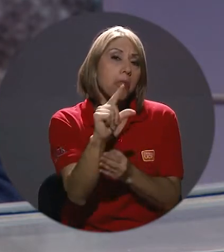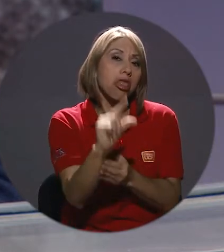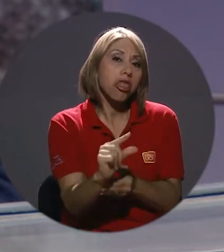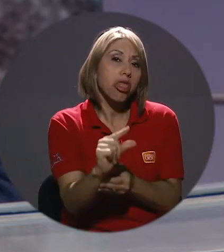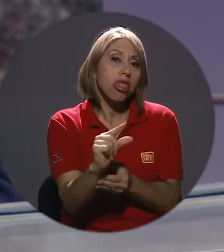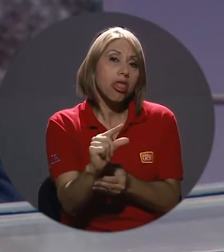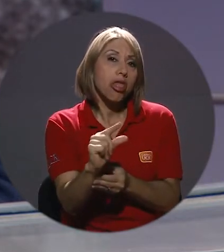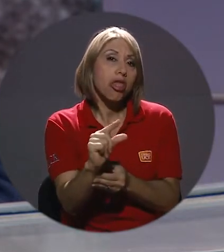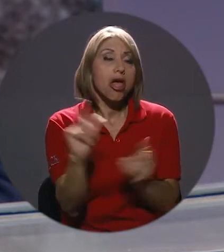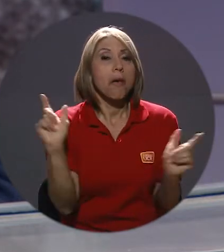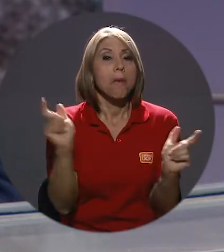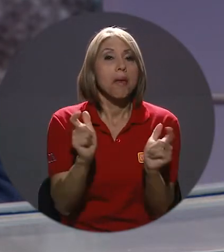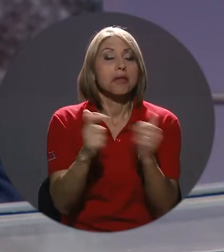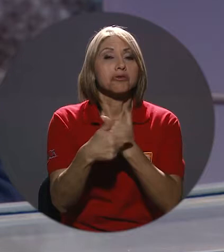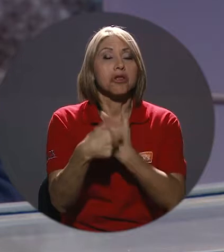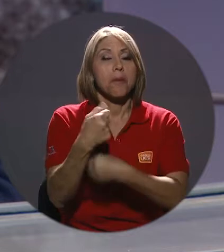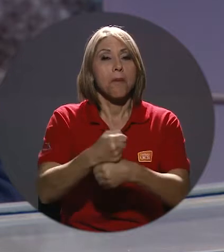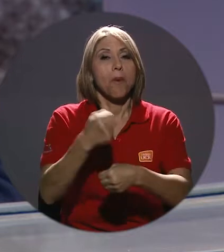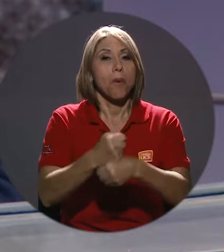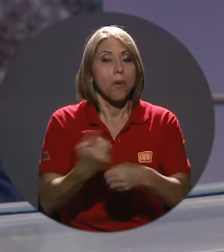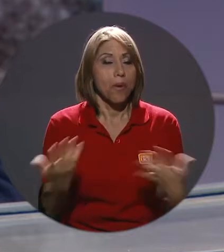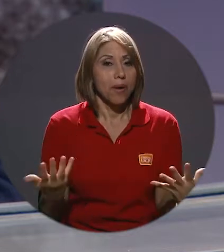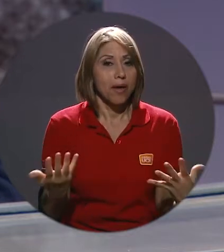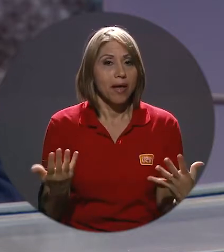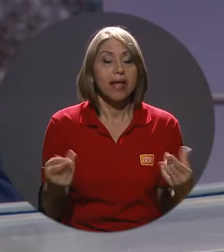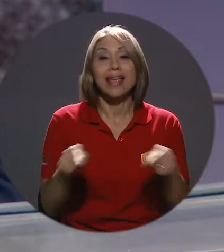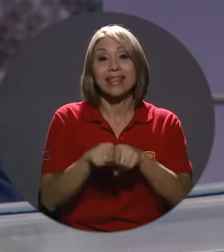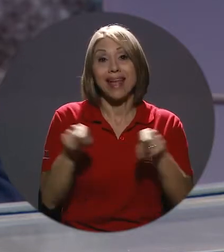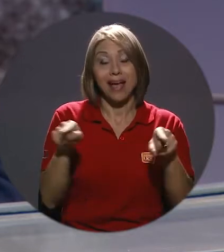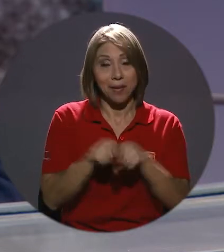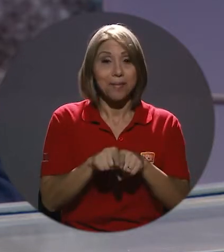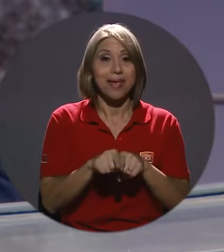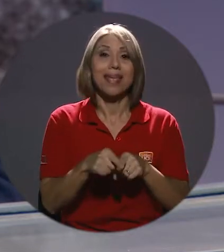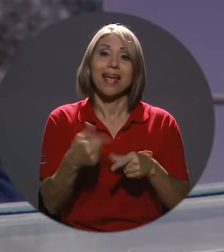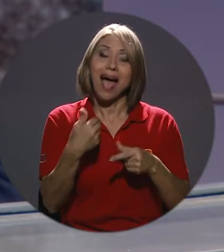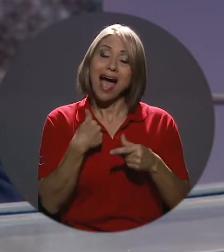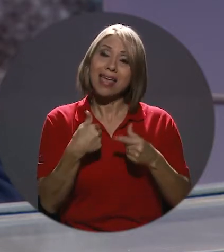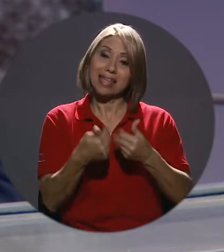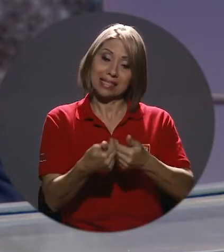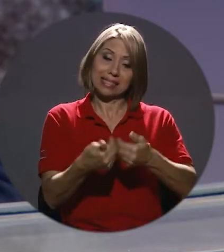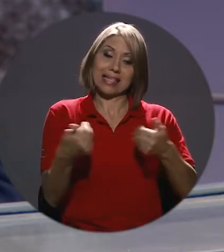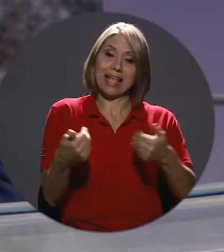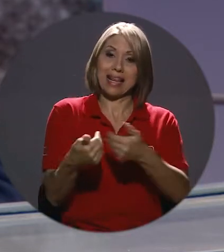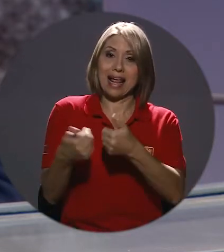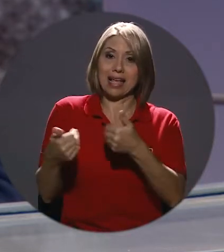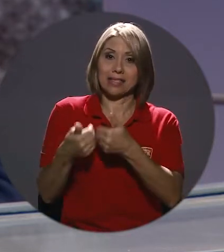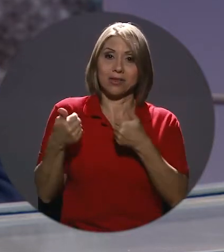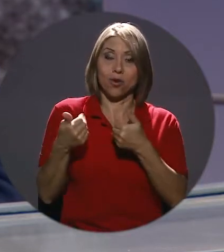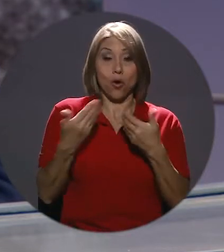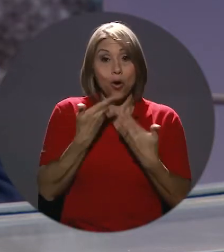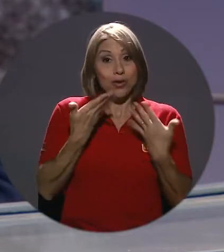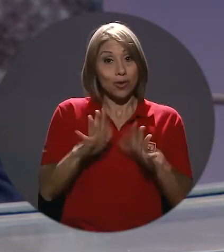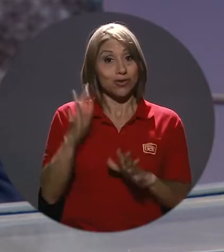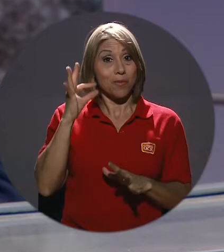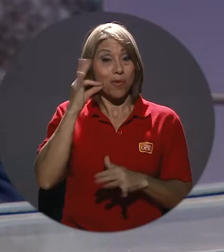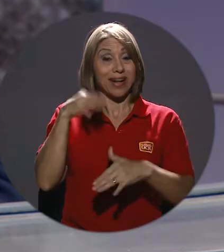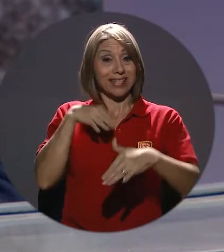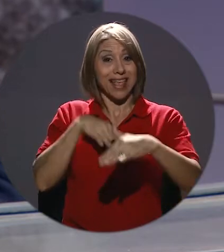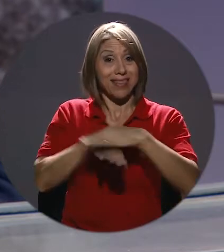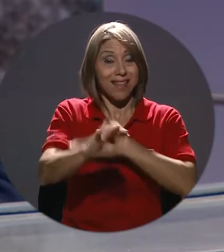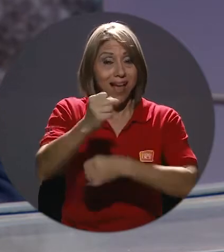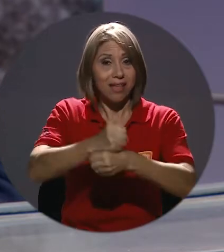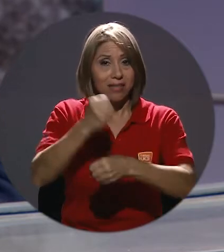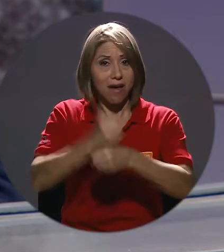jornada laboral, etcétera. Y también hay una segregación cuando ya ingresan al mercado laboral,